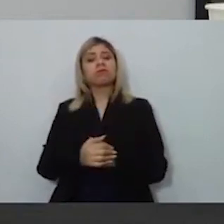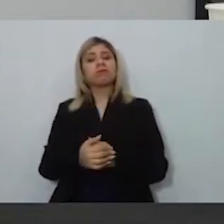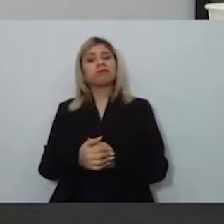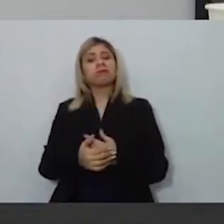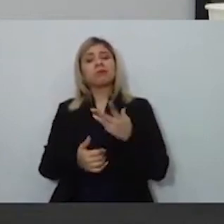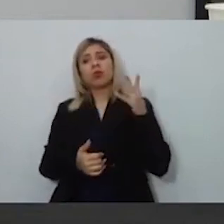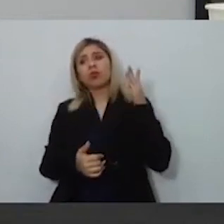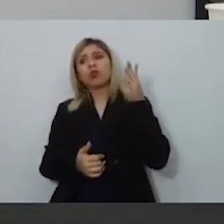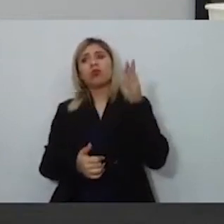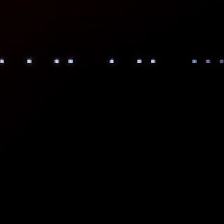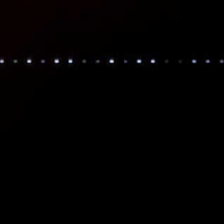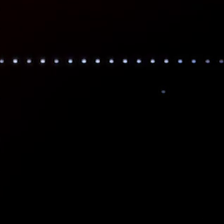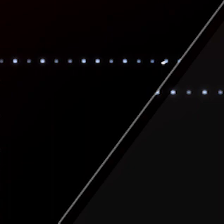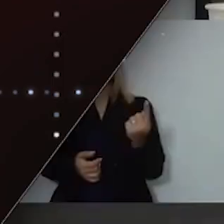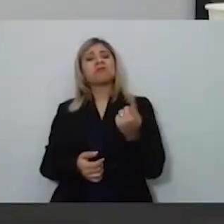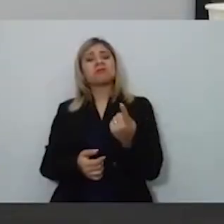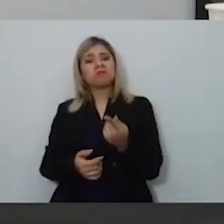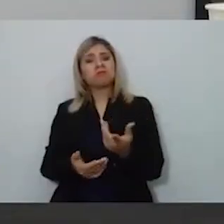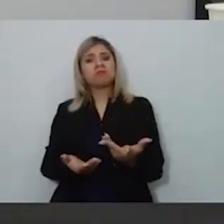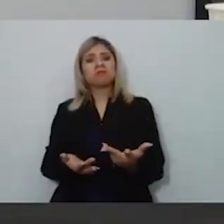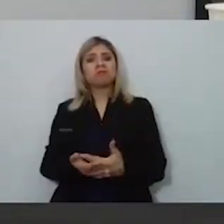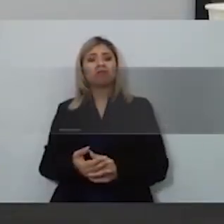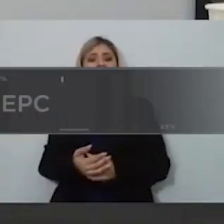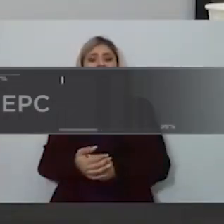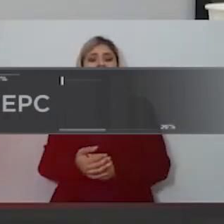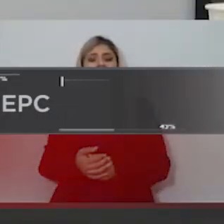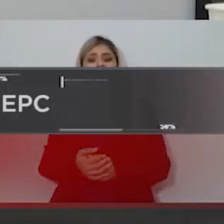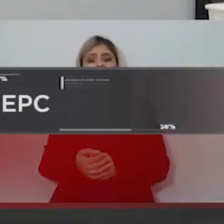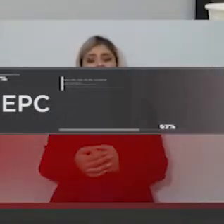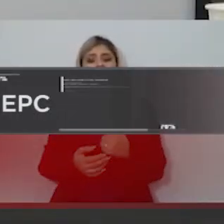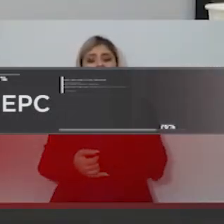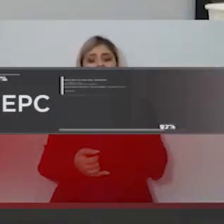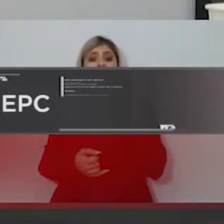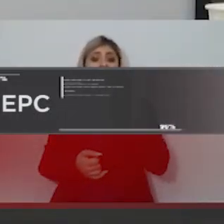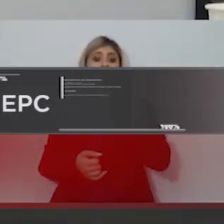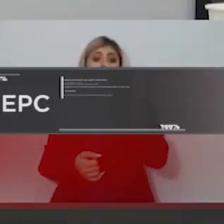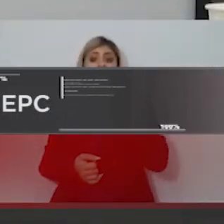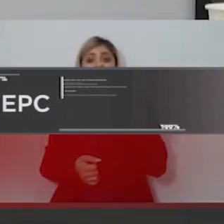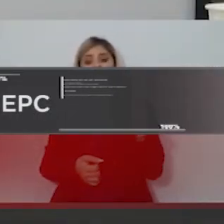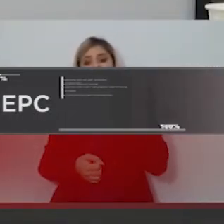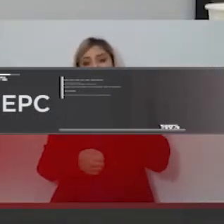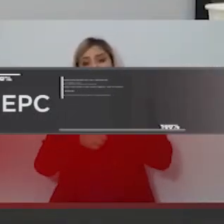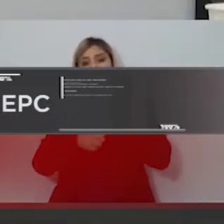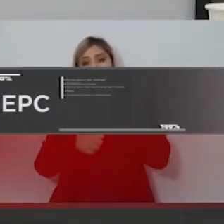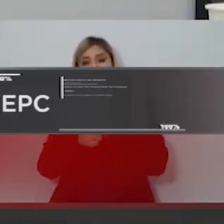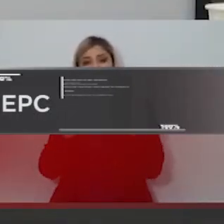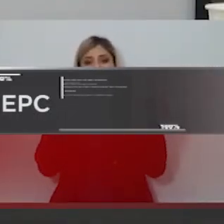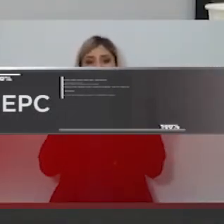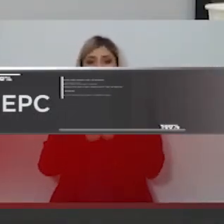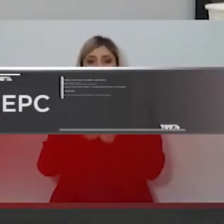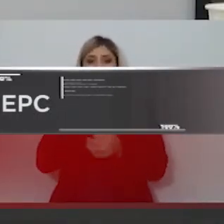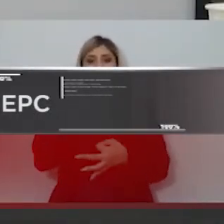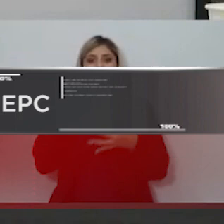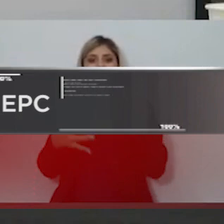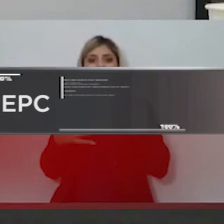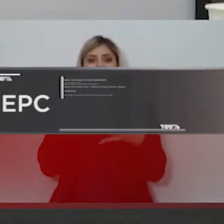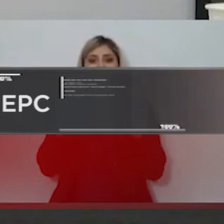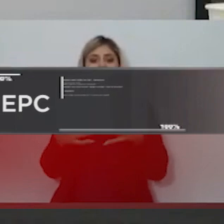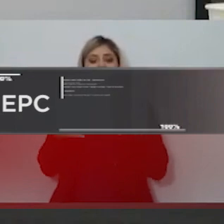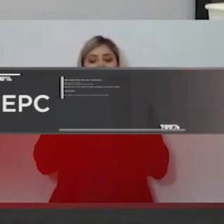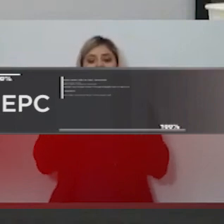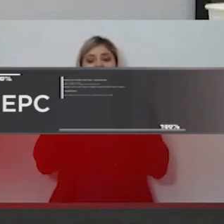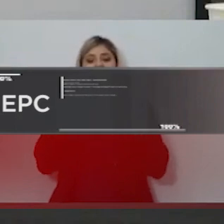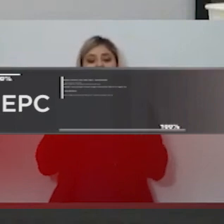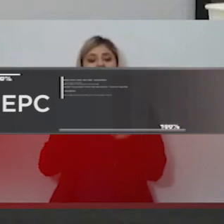partidos políticos coaligados solamente dejar patente que hay